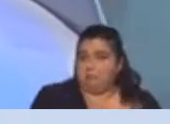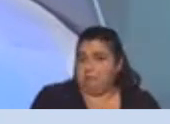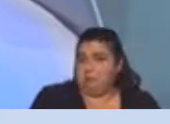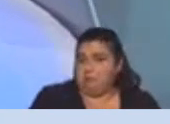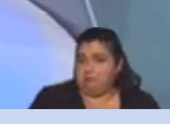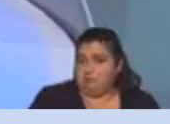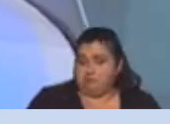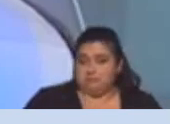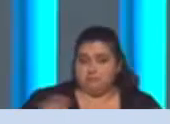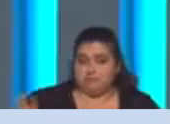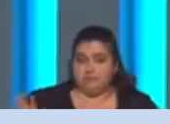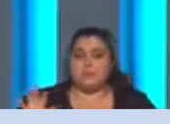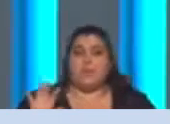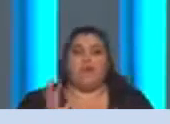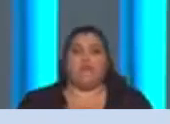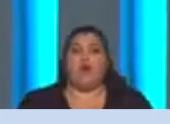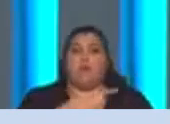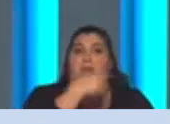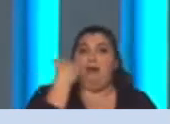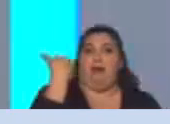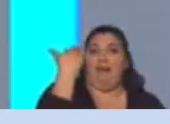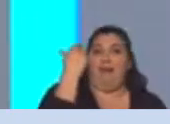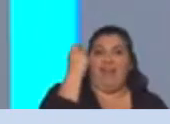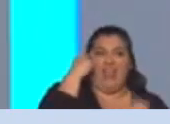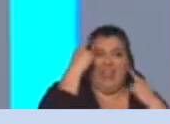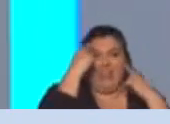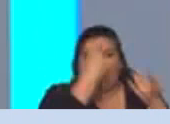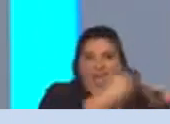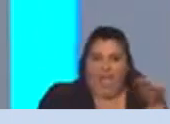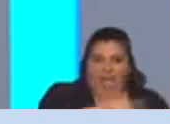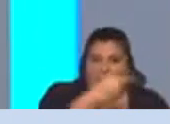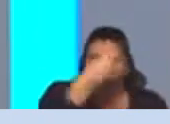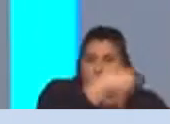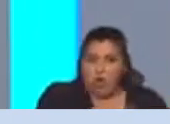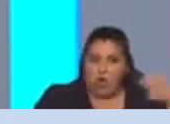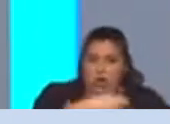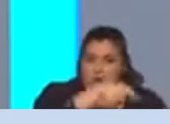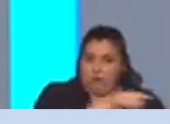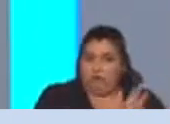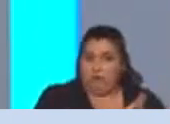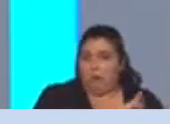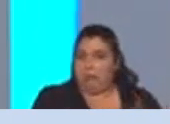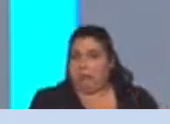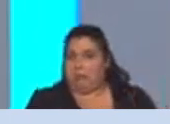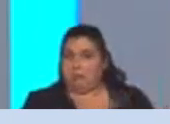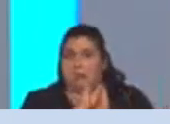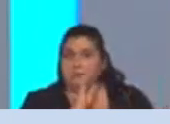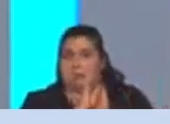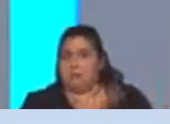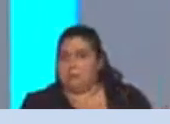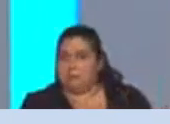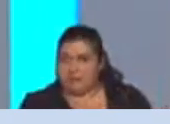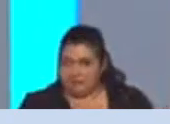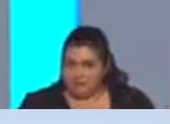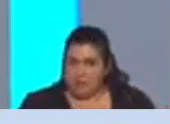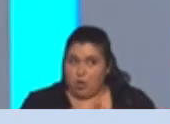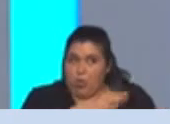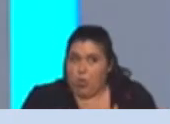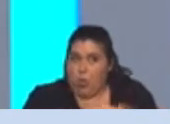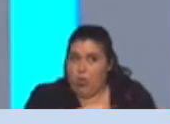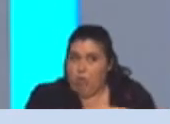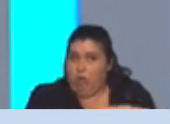a le bajó el precio al coloquio de idea le bajó el precio totalmente al coloquio de idea y y esto generó algún ruido Con